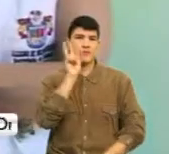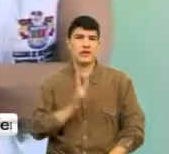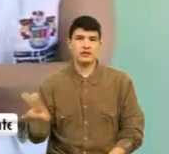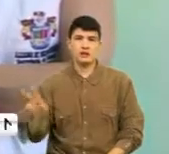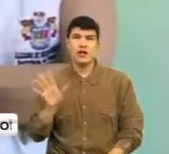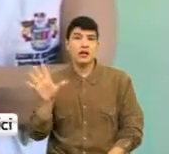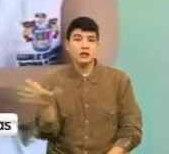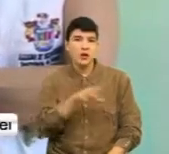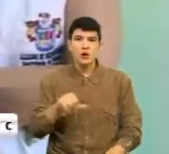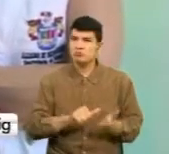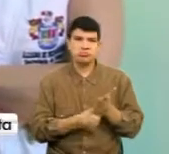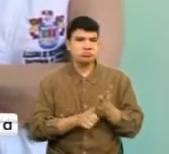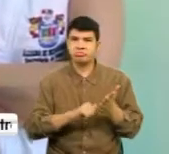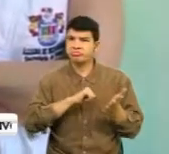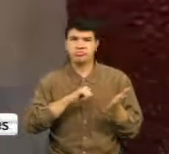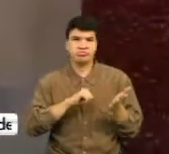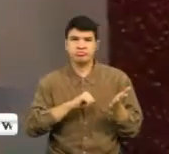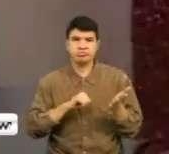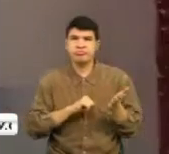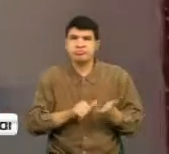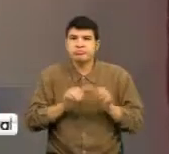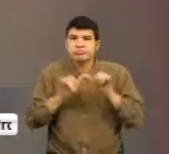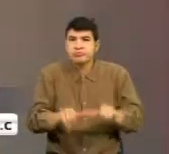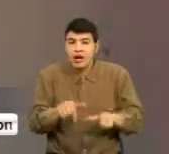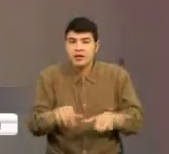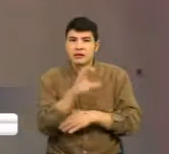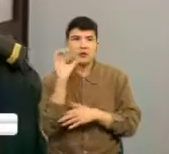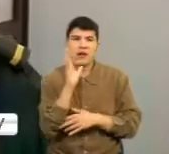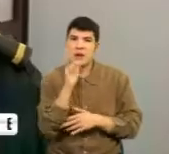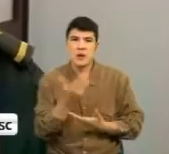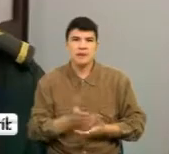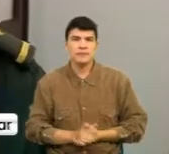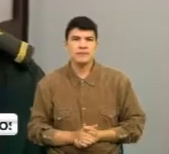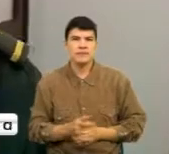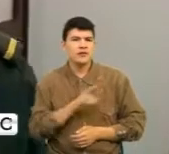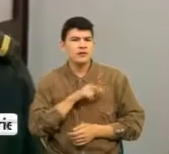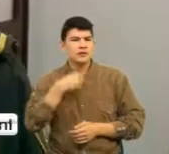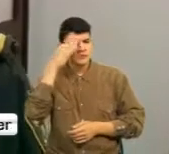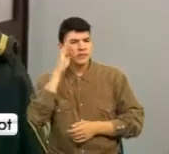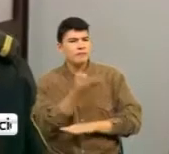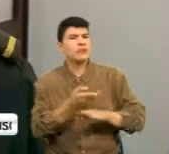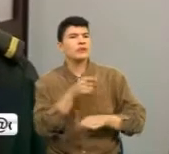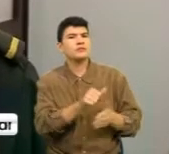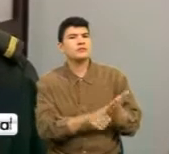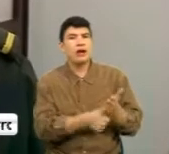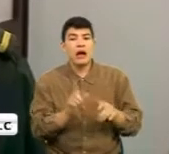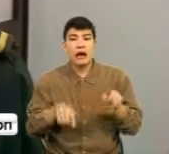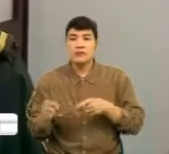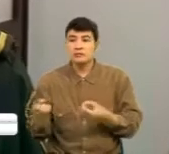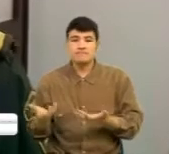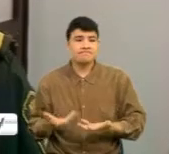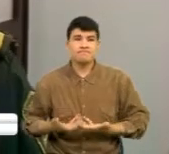estaban sin papeles que les acreditarán su permanencia en el país se solicitó su identificación y pues el logro de vencer que muchos de ellos